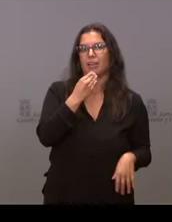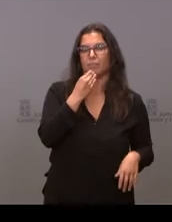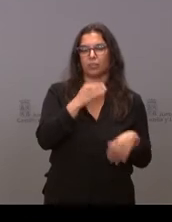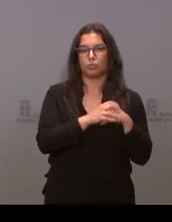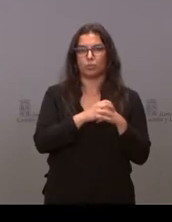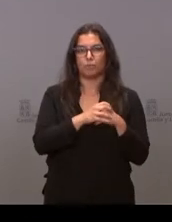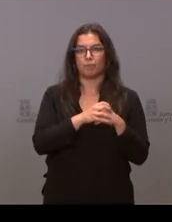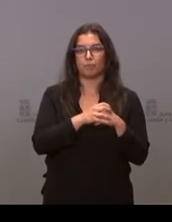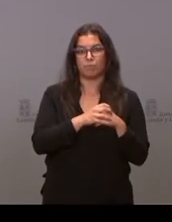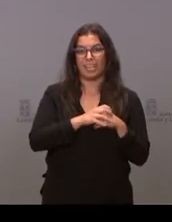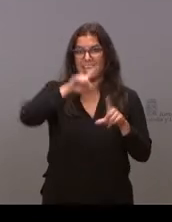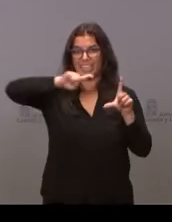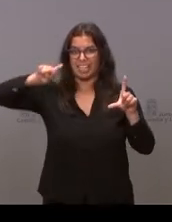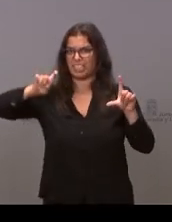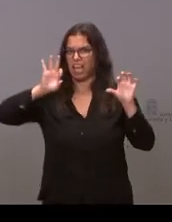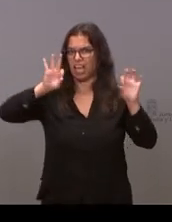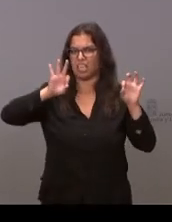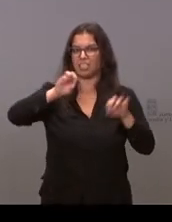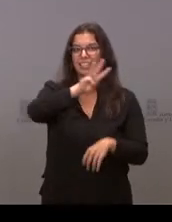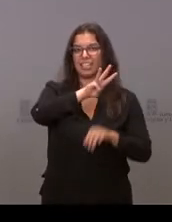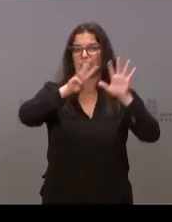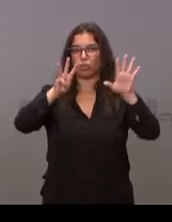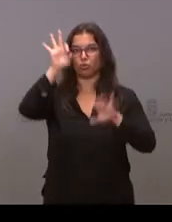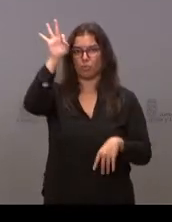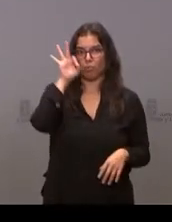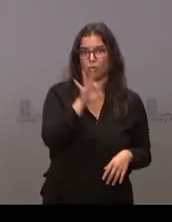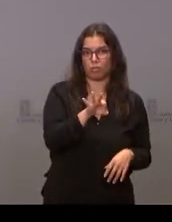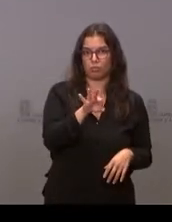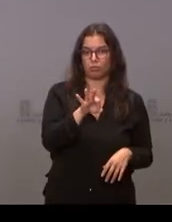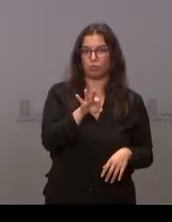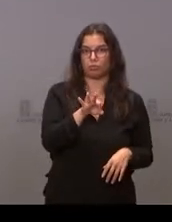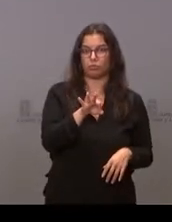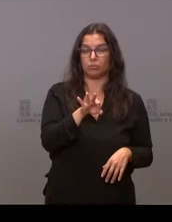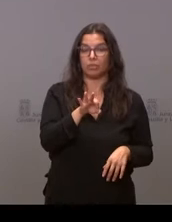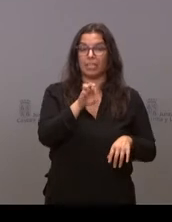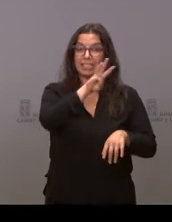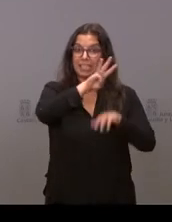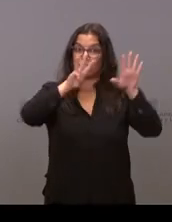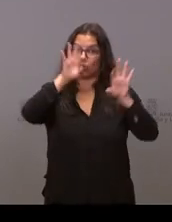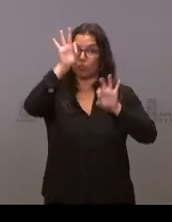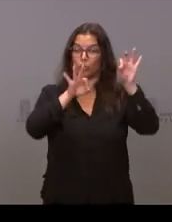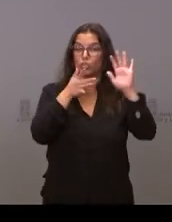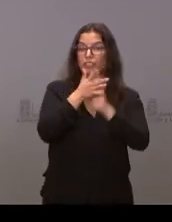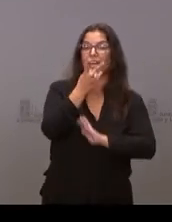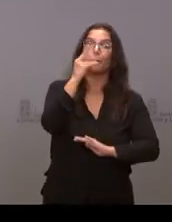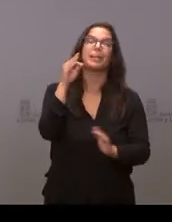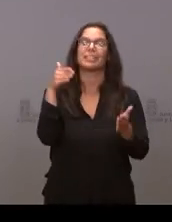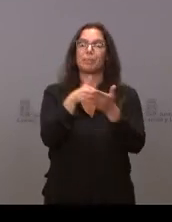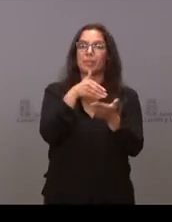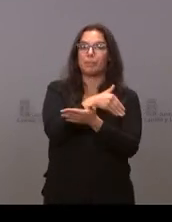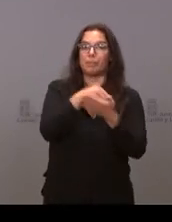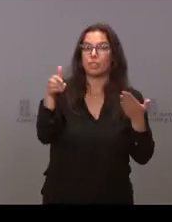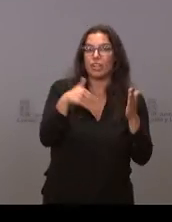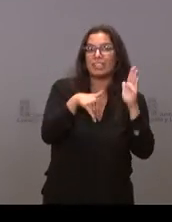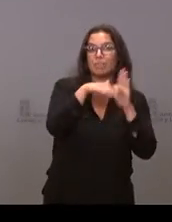es estadísticamente, un 38%, una cantidad de más de 20.000 millones de los